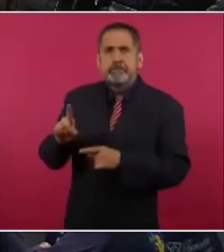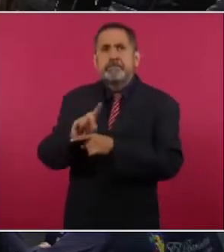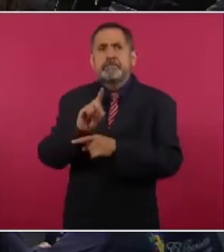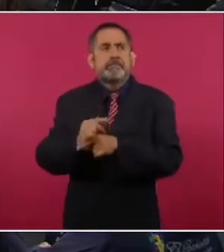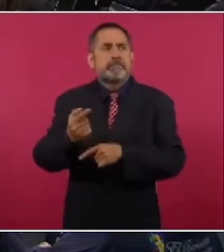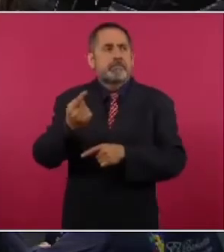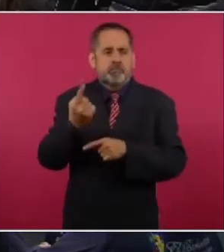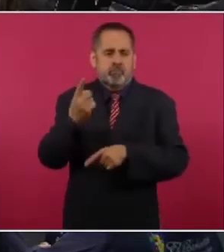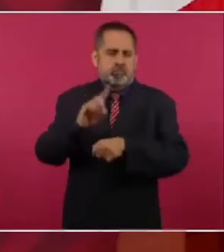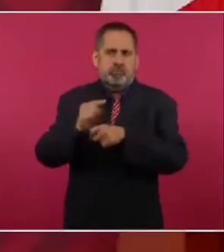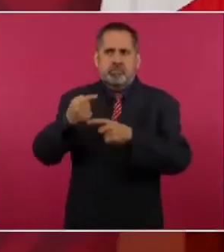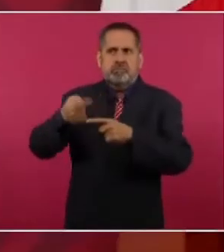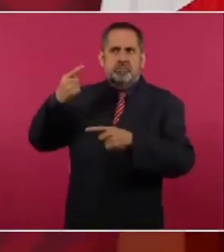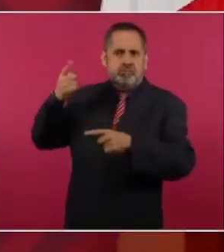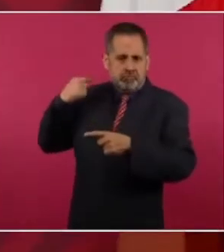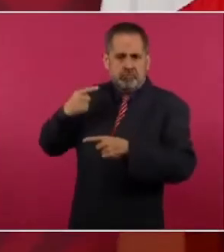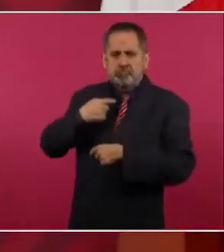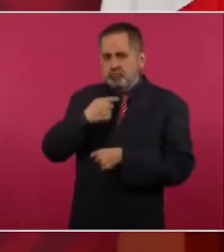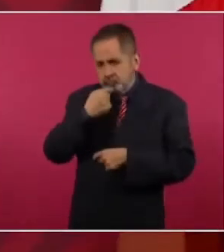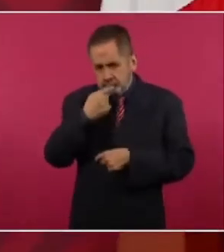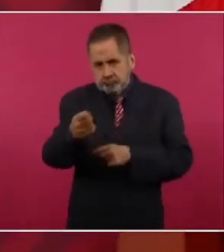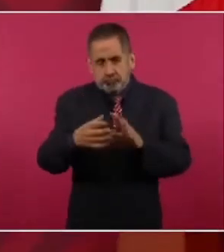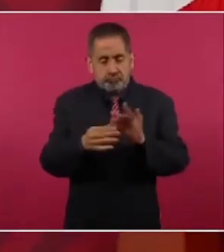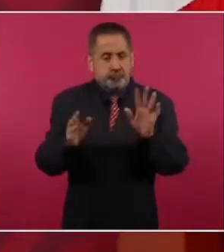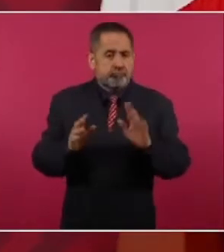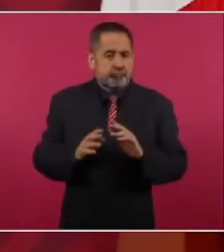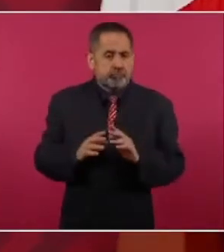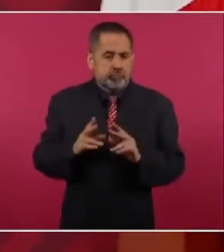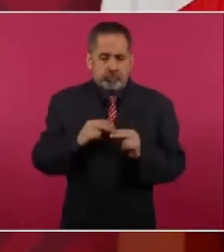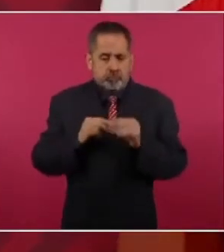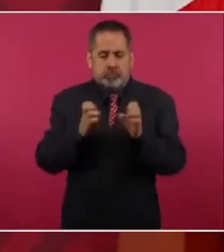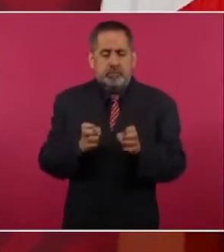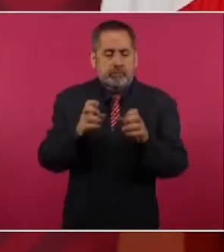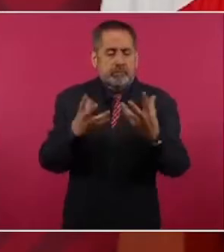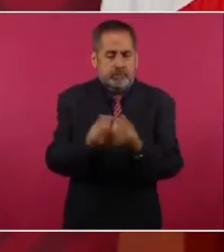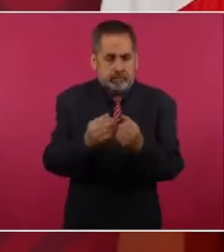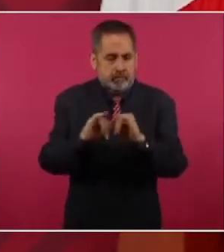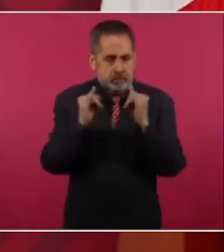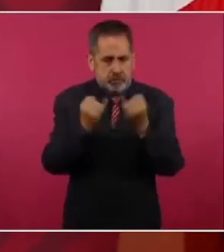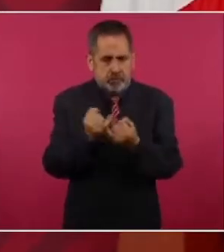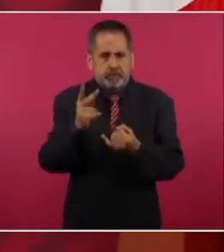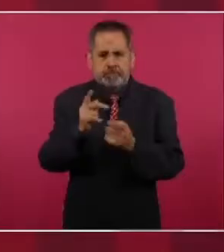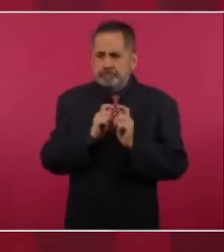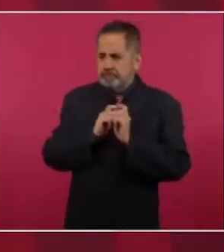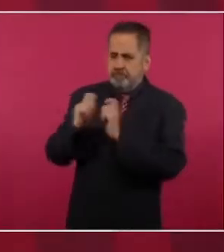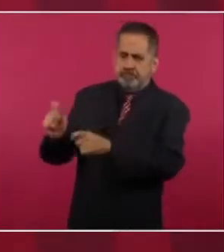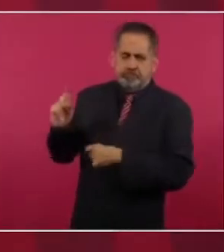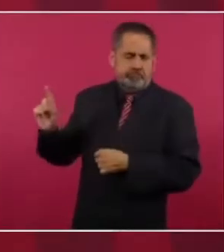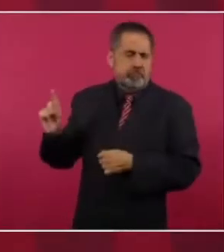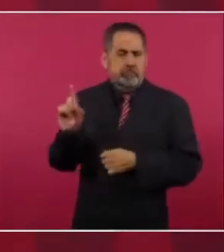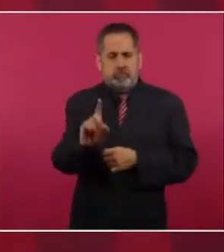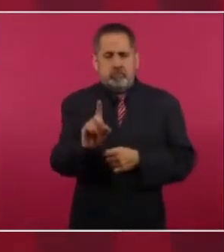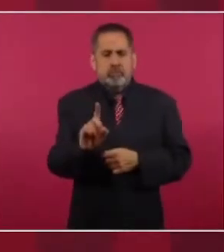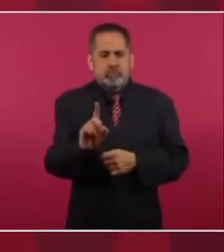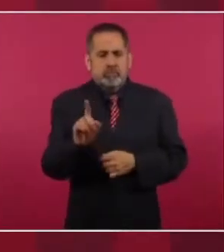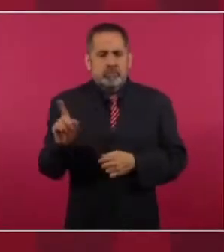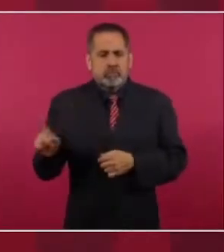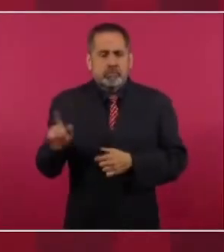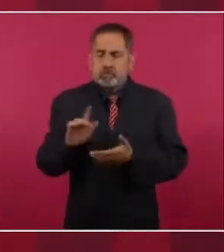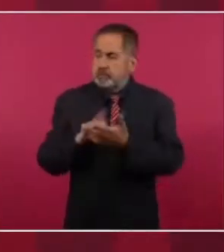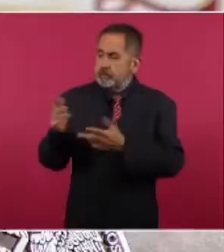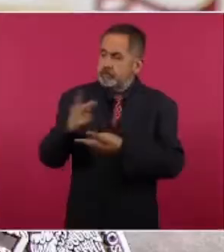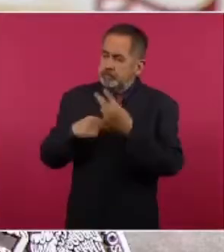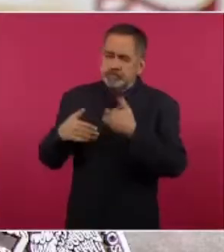día antes o 2 días antes señaló que él no estaría, pero que en su lugar, y le agradezco